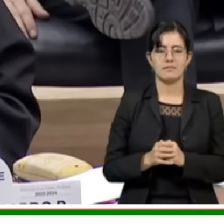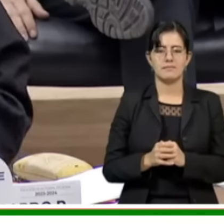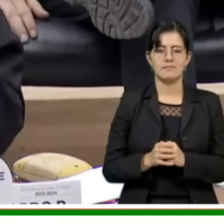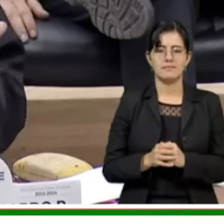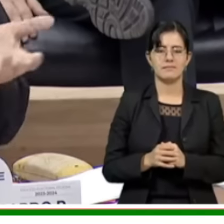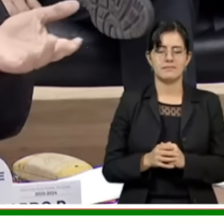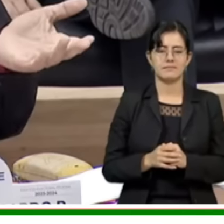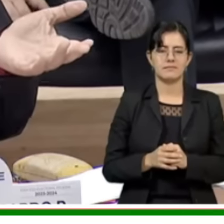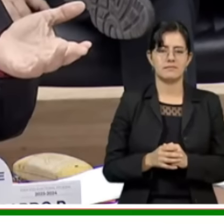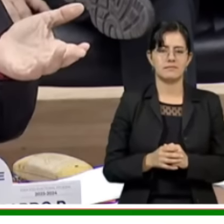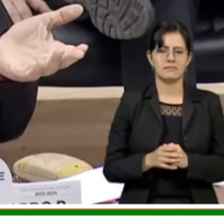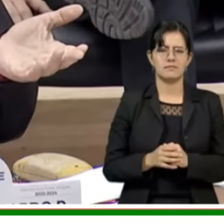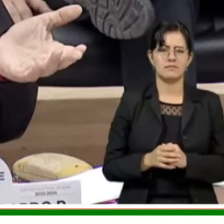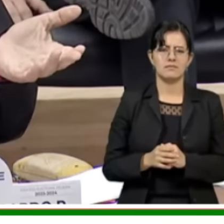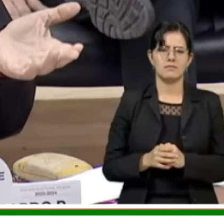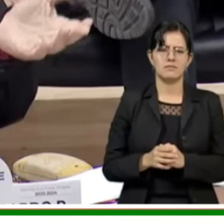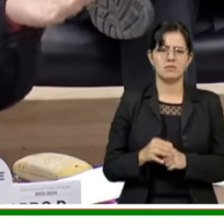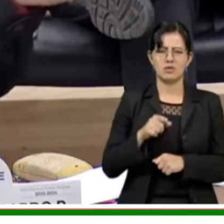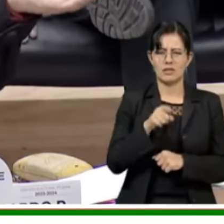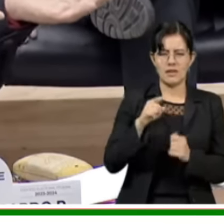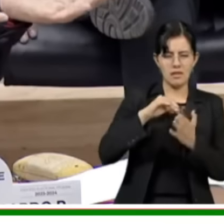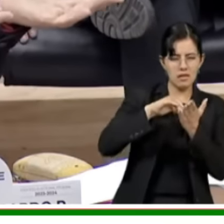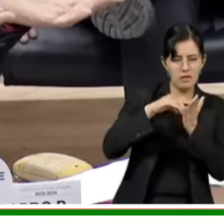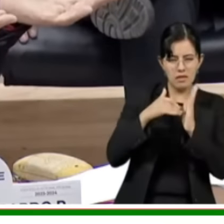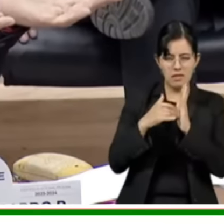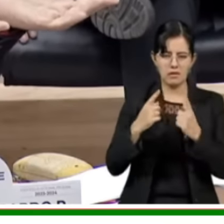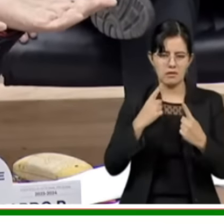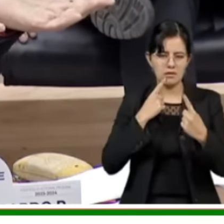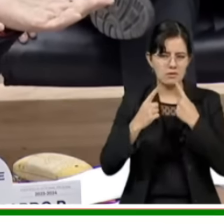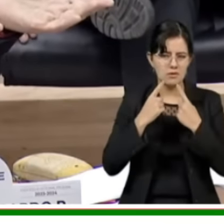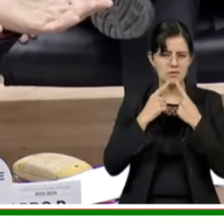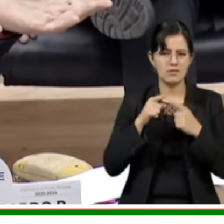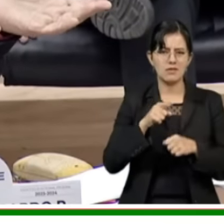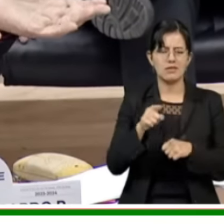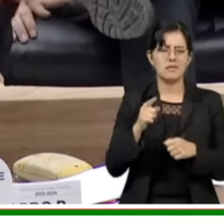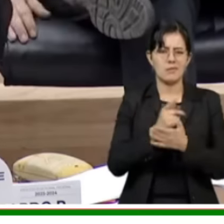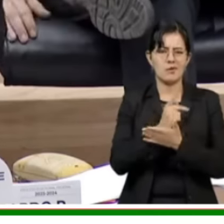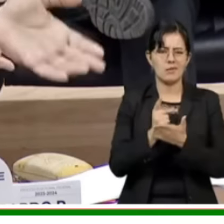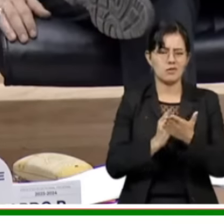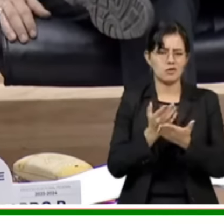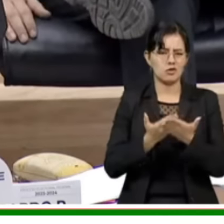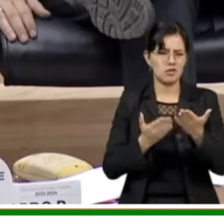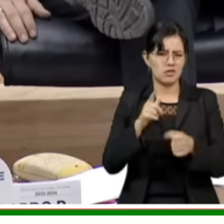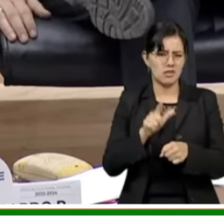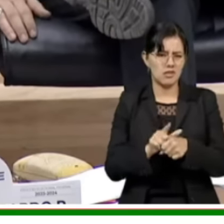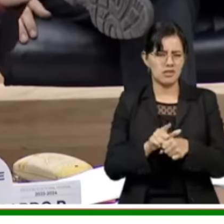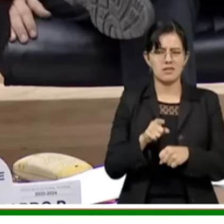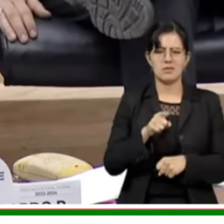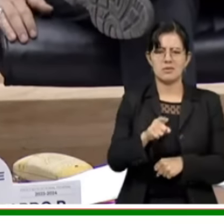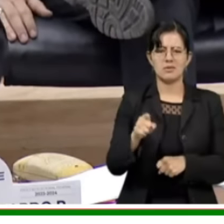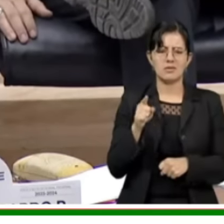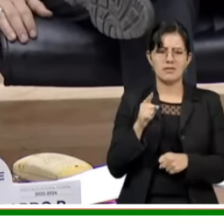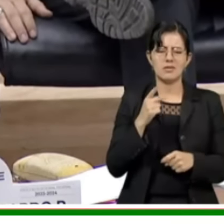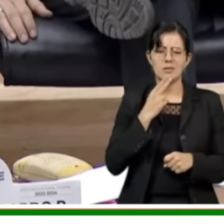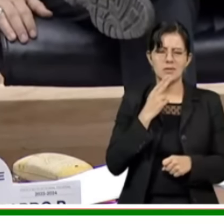están trampeando la discusión quienes han usado y siguen usando los programas sociales para hacer coacción del voto